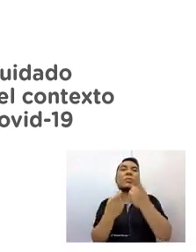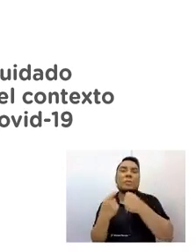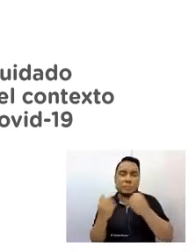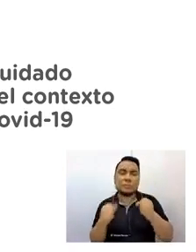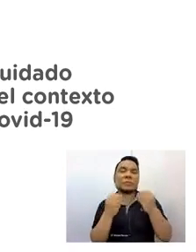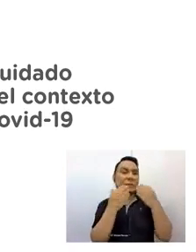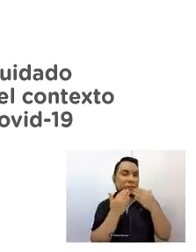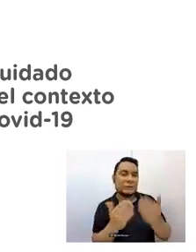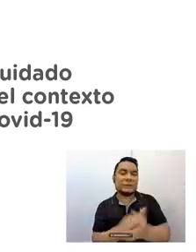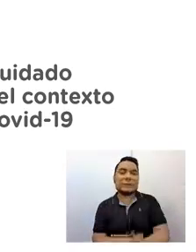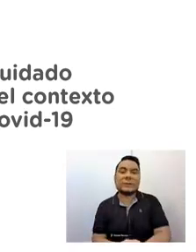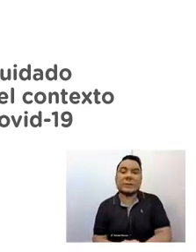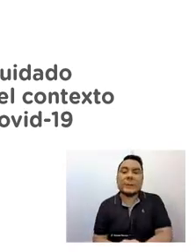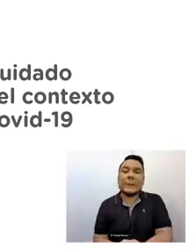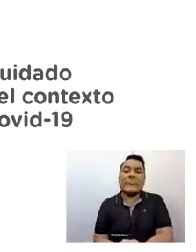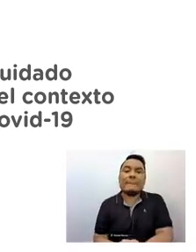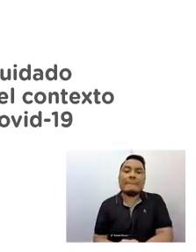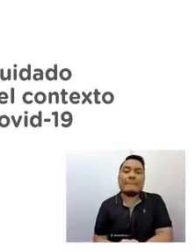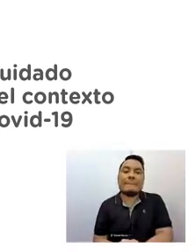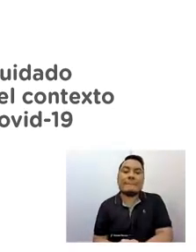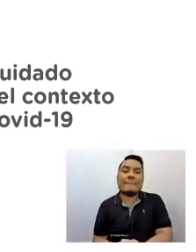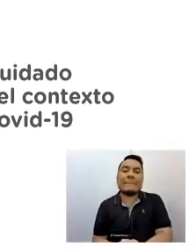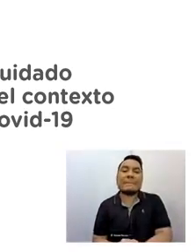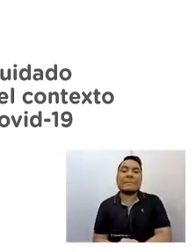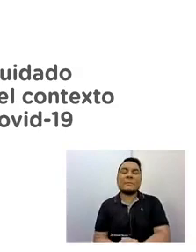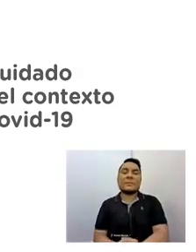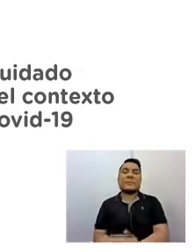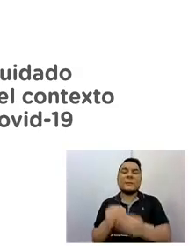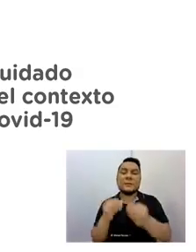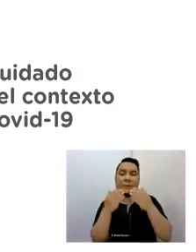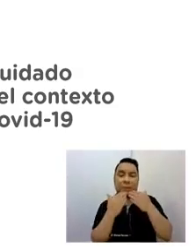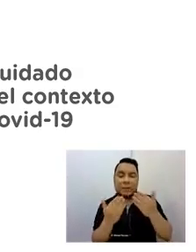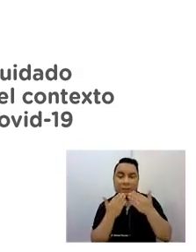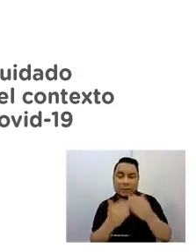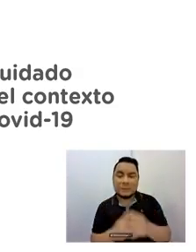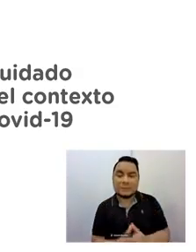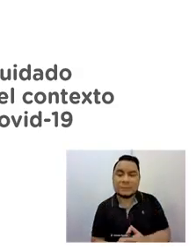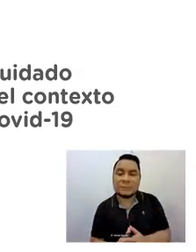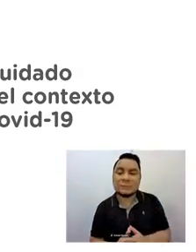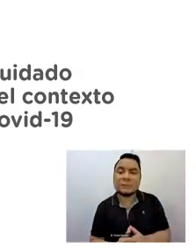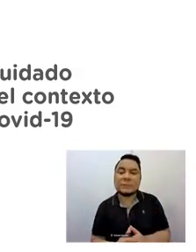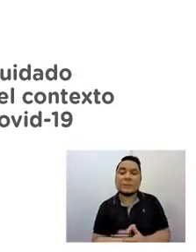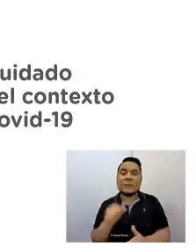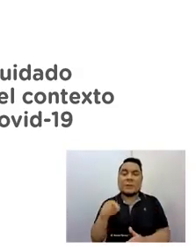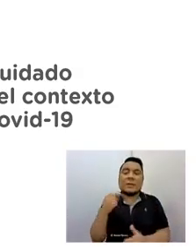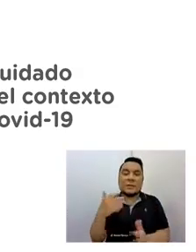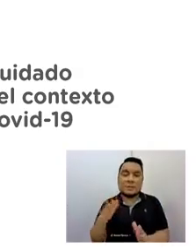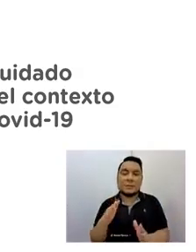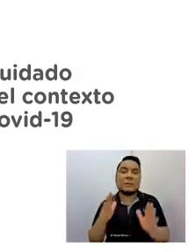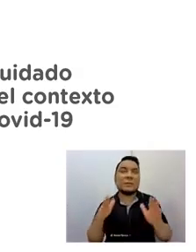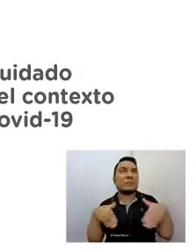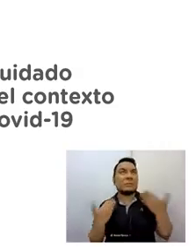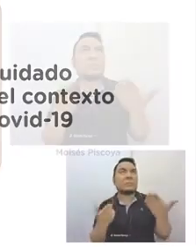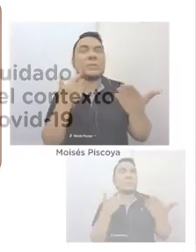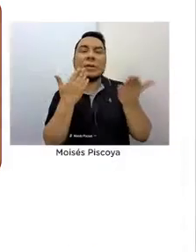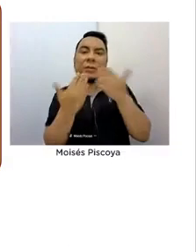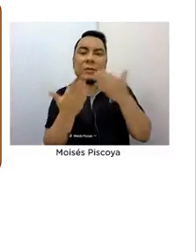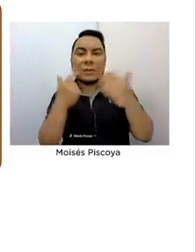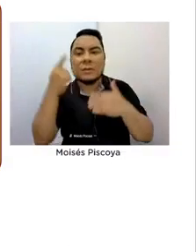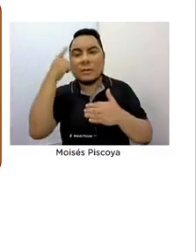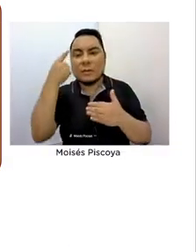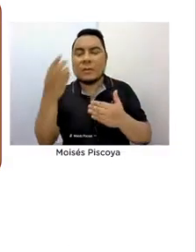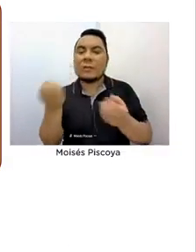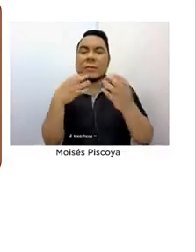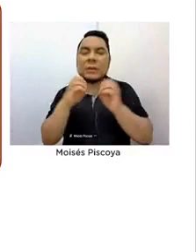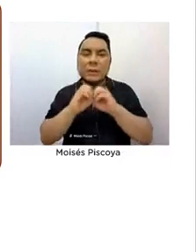gracias. Muchas gracias. Muchas gracias. Creo que han podido sintetizar, dejarnos